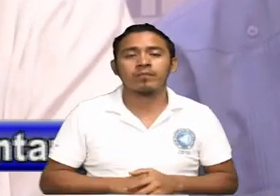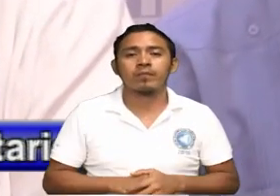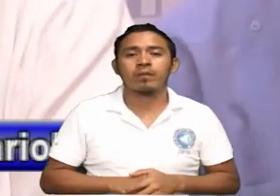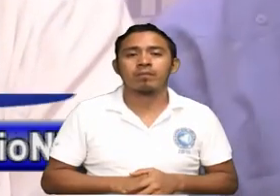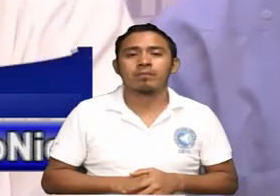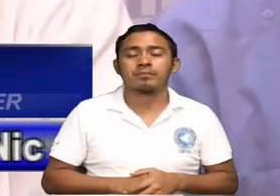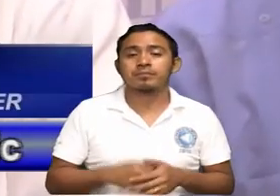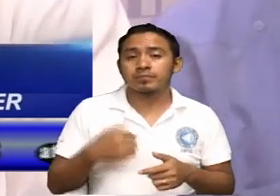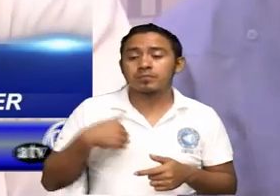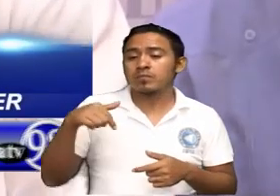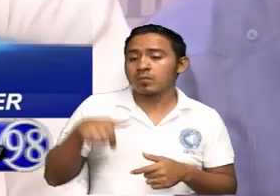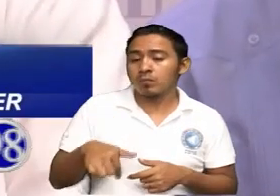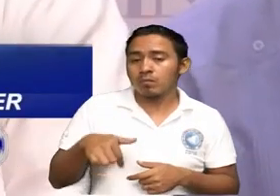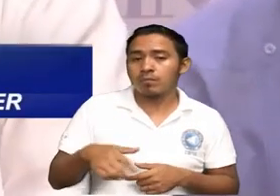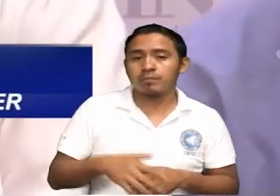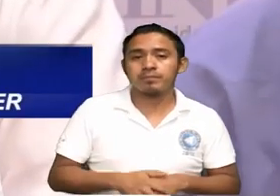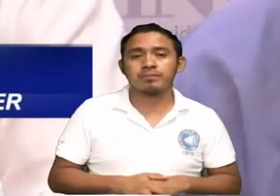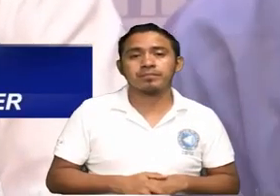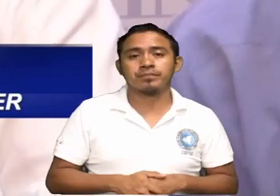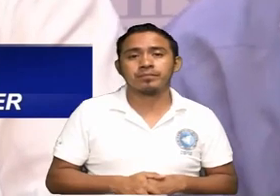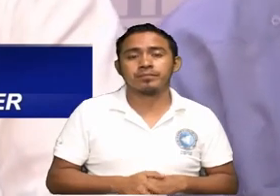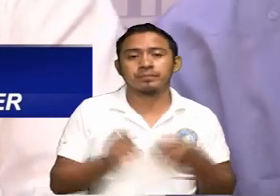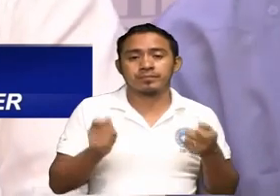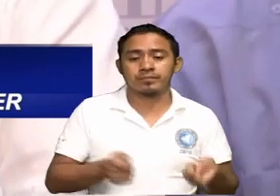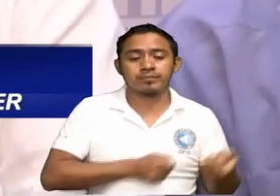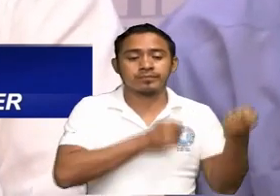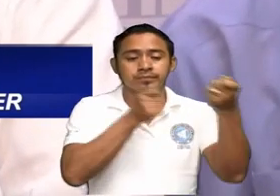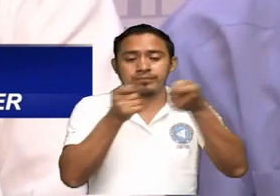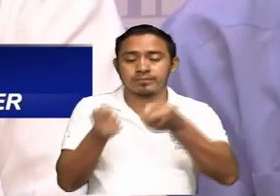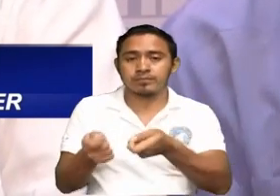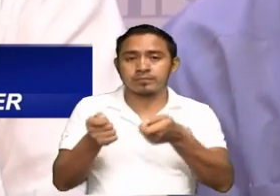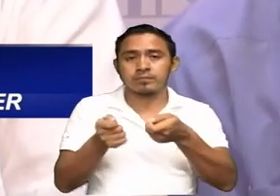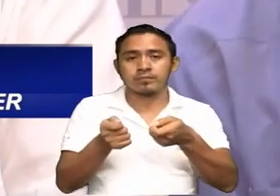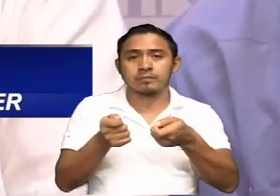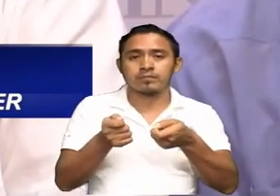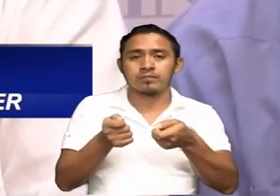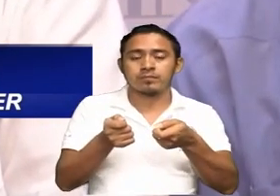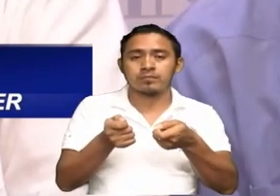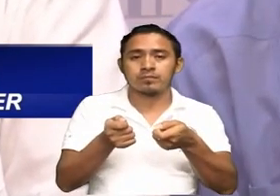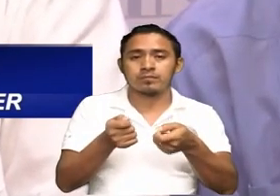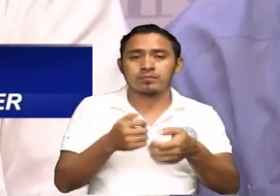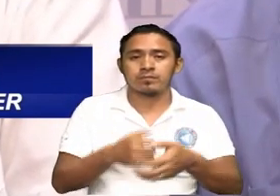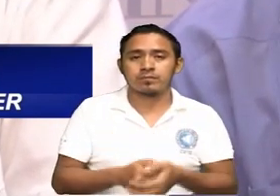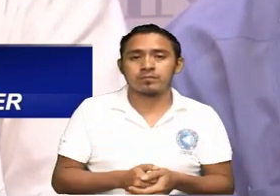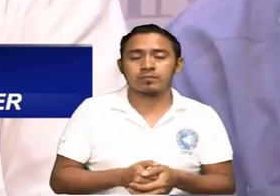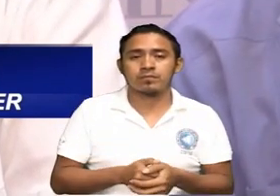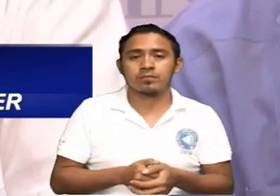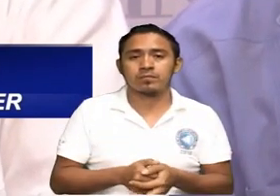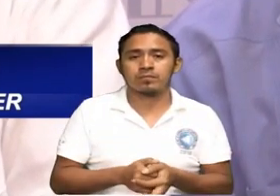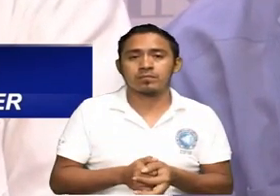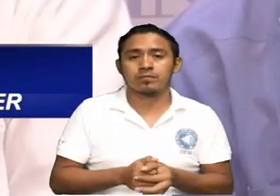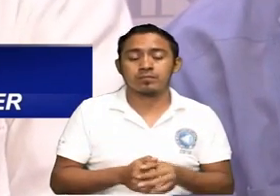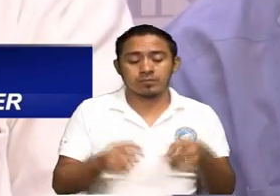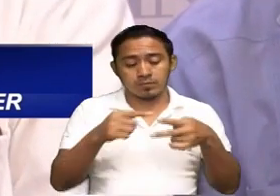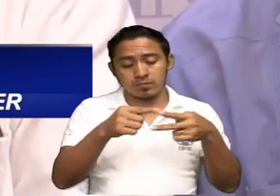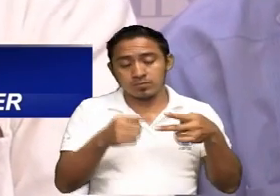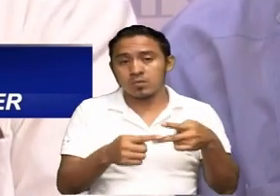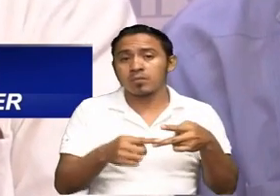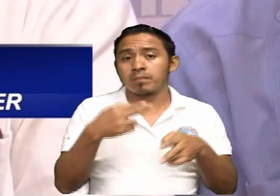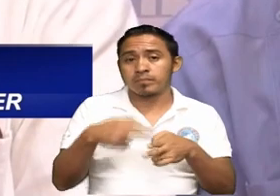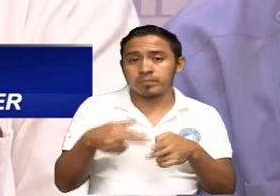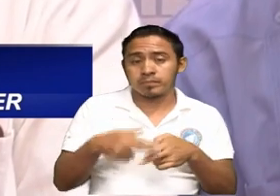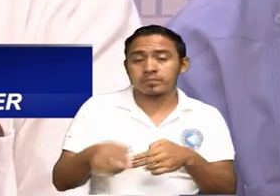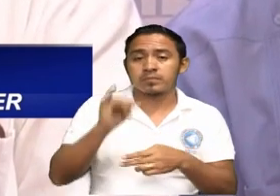Entonces nosotros el día de hoy vamos a hacer entrega de esa doble